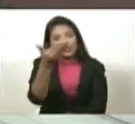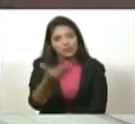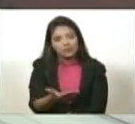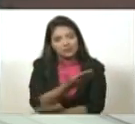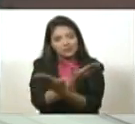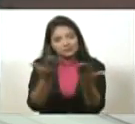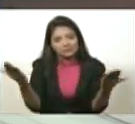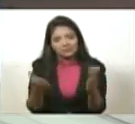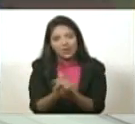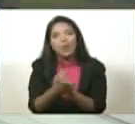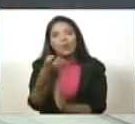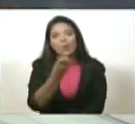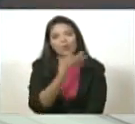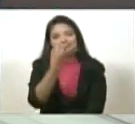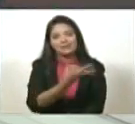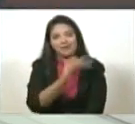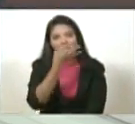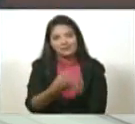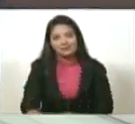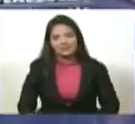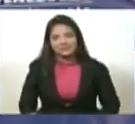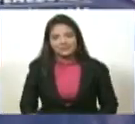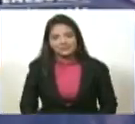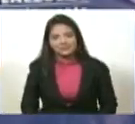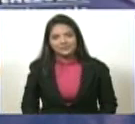Andreína, buenas tardes.